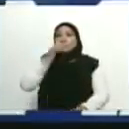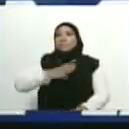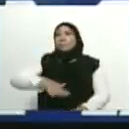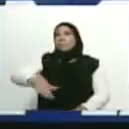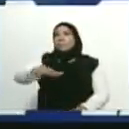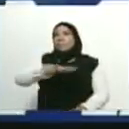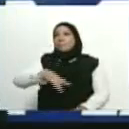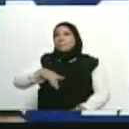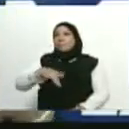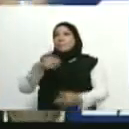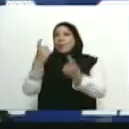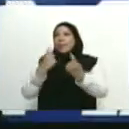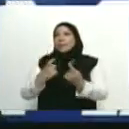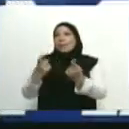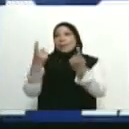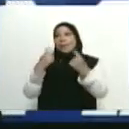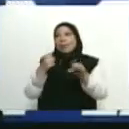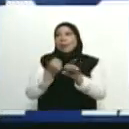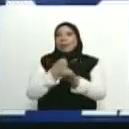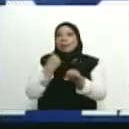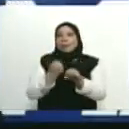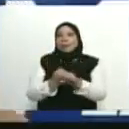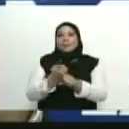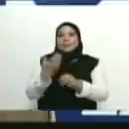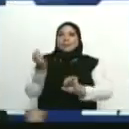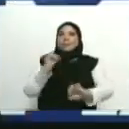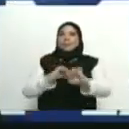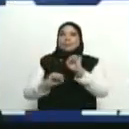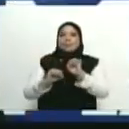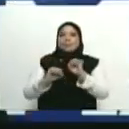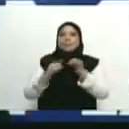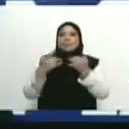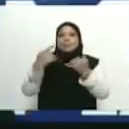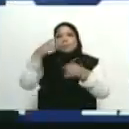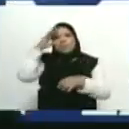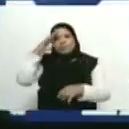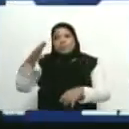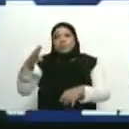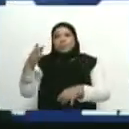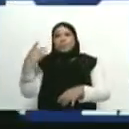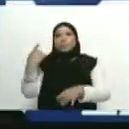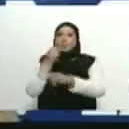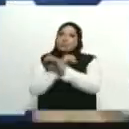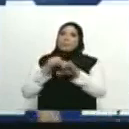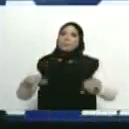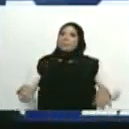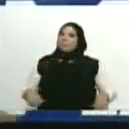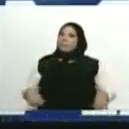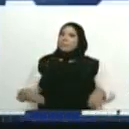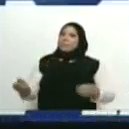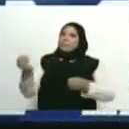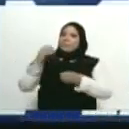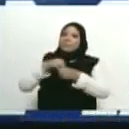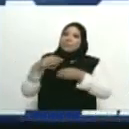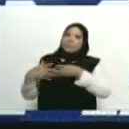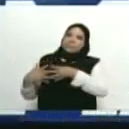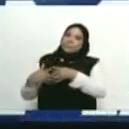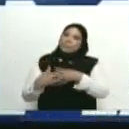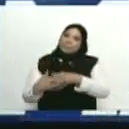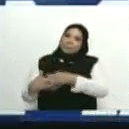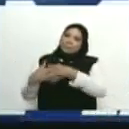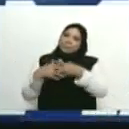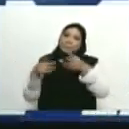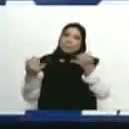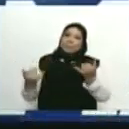la capacidad de poder enfrentar a esa armada, que era la armada imperial más importante del